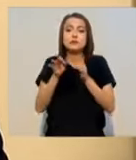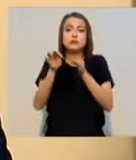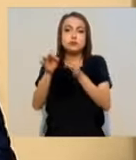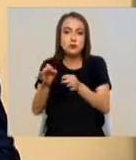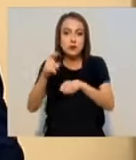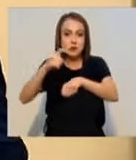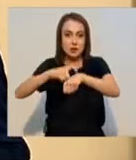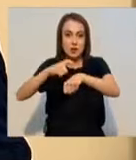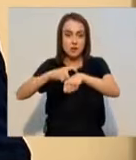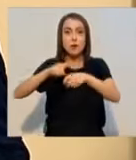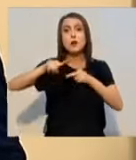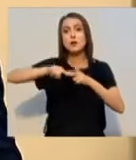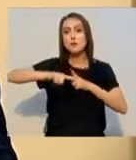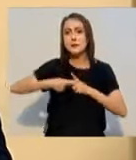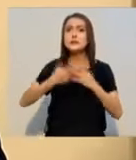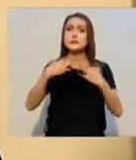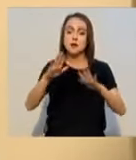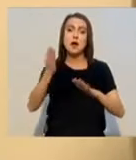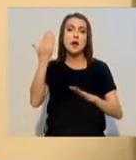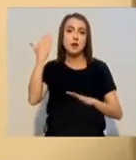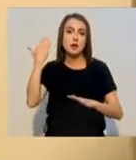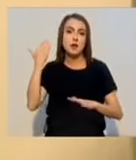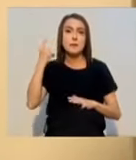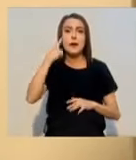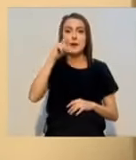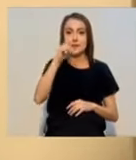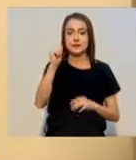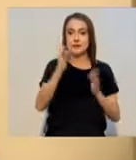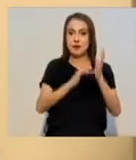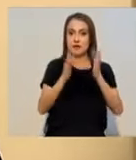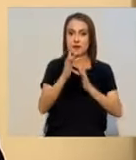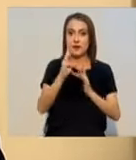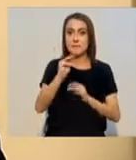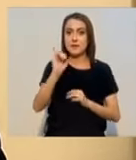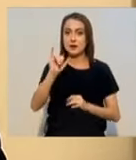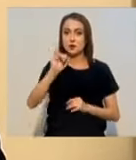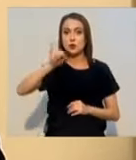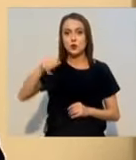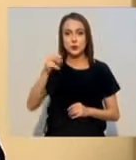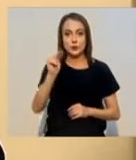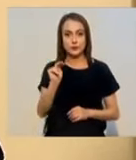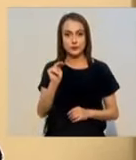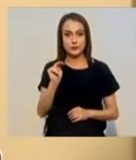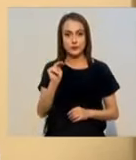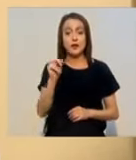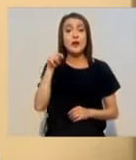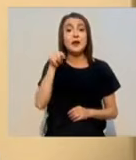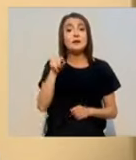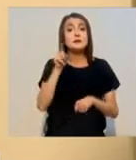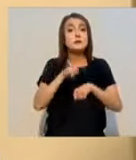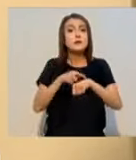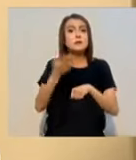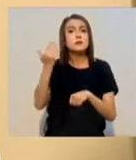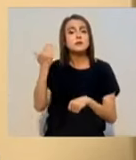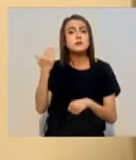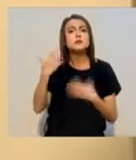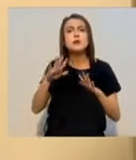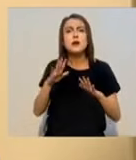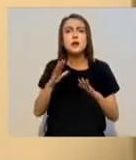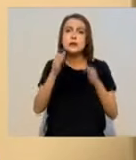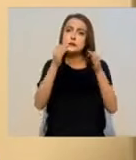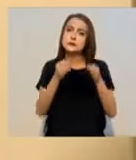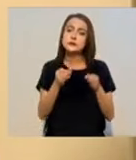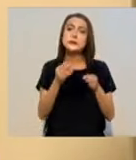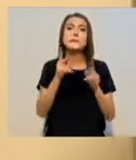que inicialmente se había hecho para los meses de abril, mayo y junio. En esa ocasión, lo que se